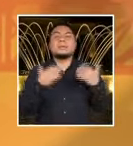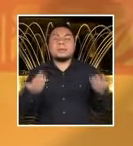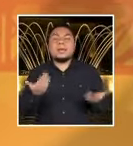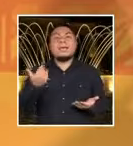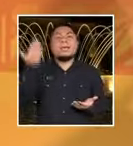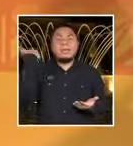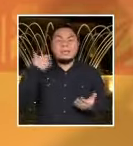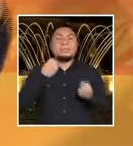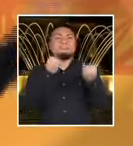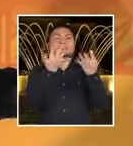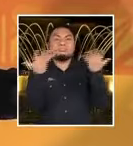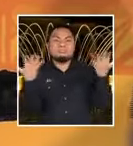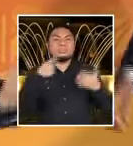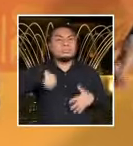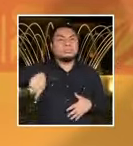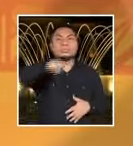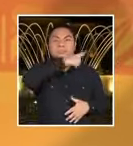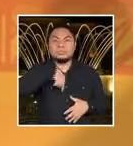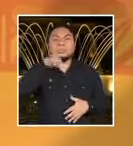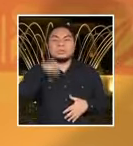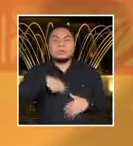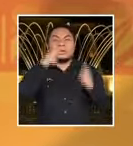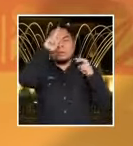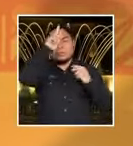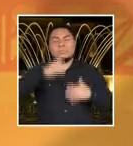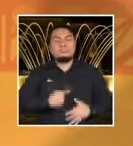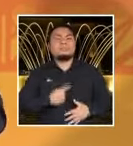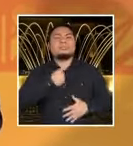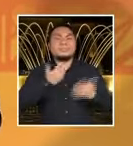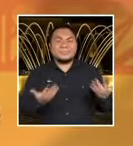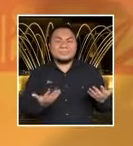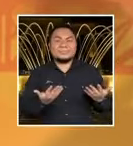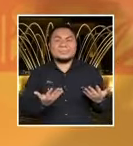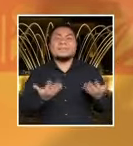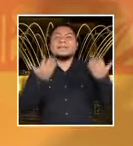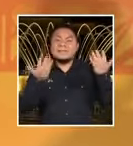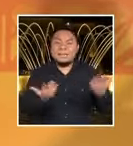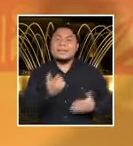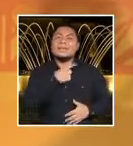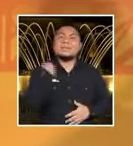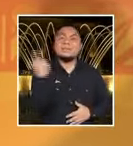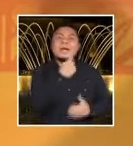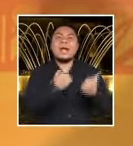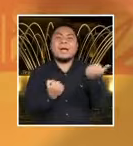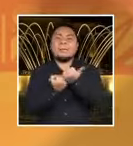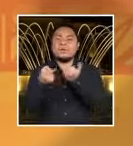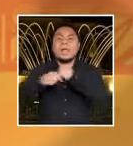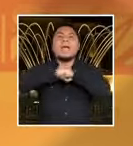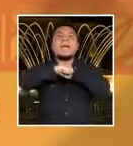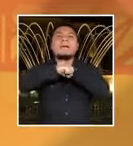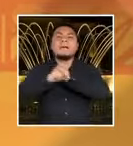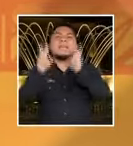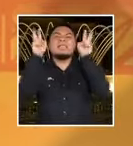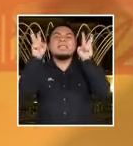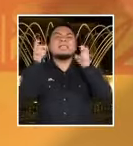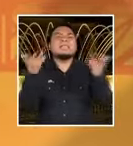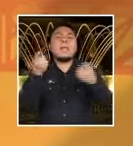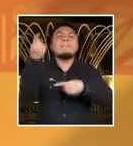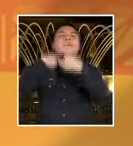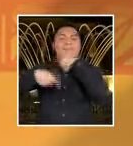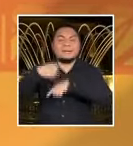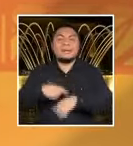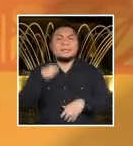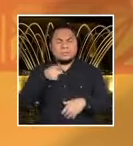venía haciendo para orgullo de ustedes y de todos los peruanos. Así que todos apoyemos esta campaña,